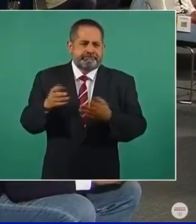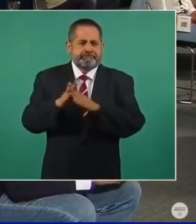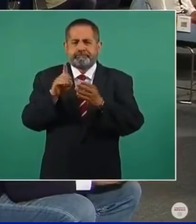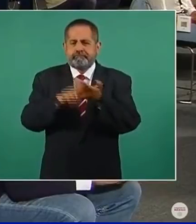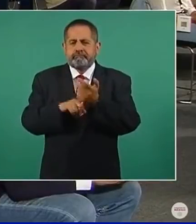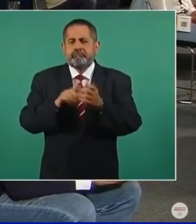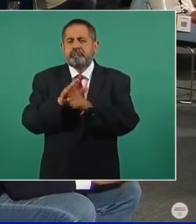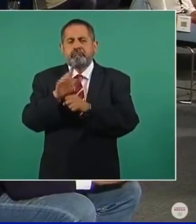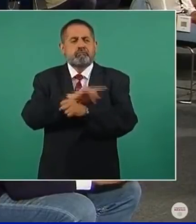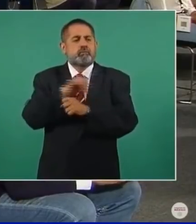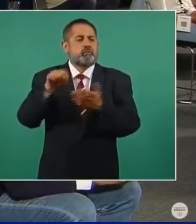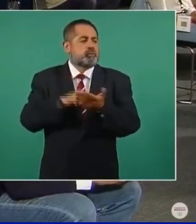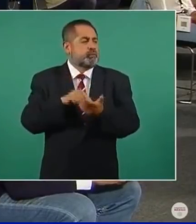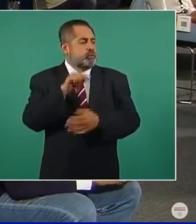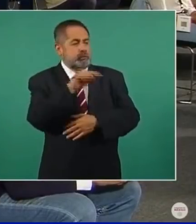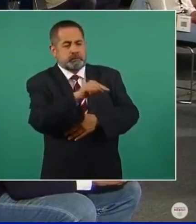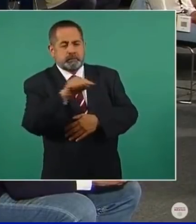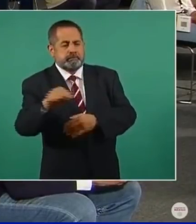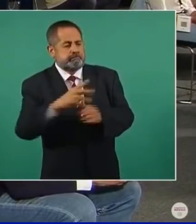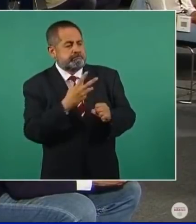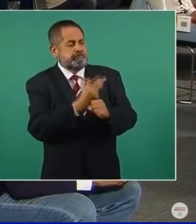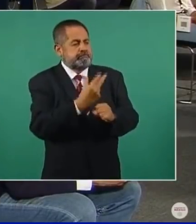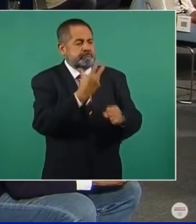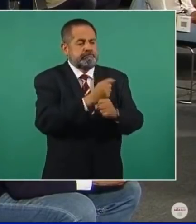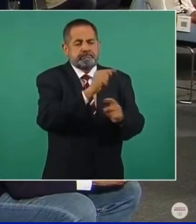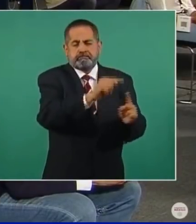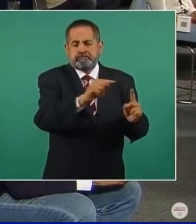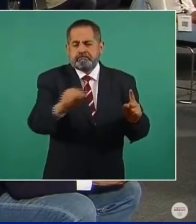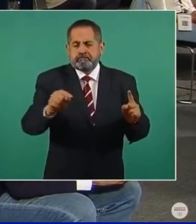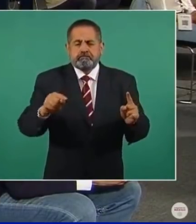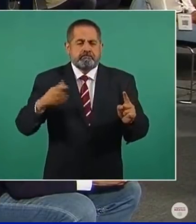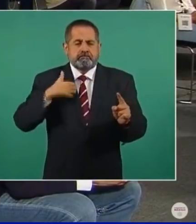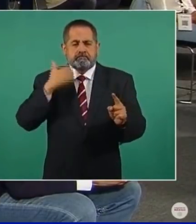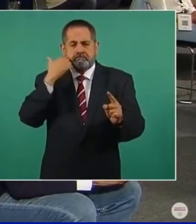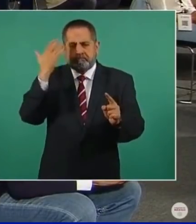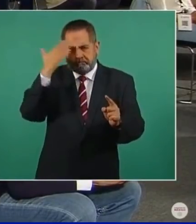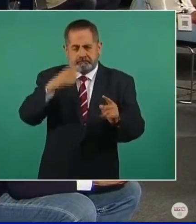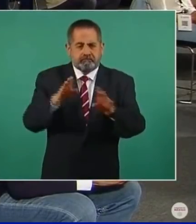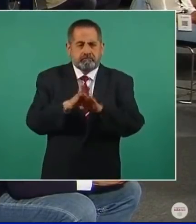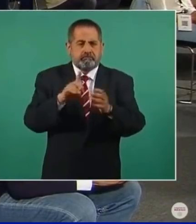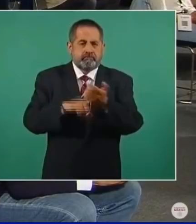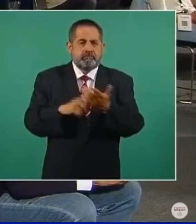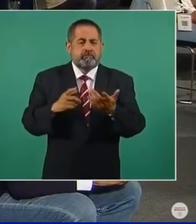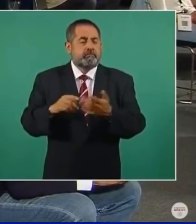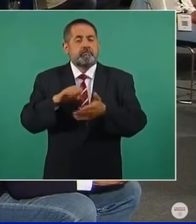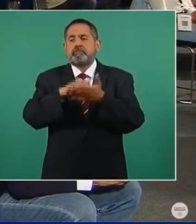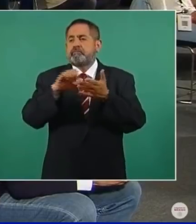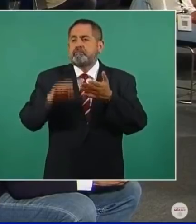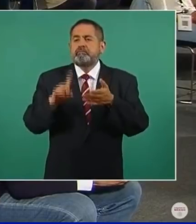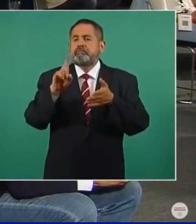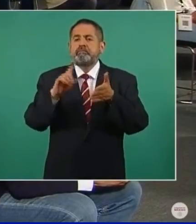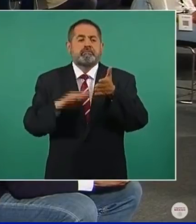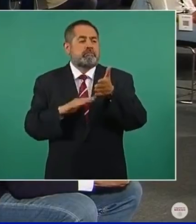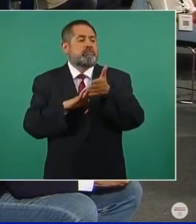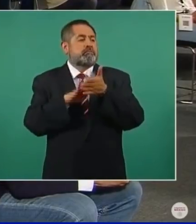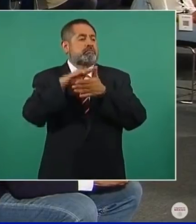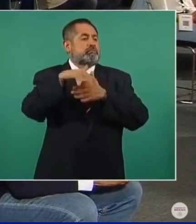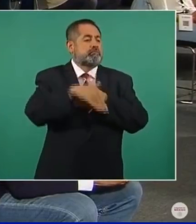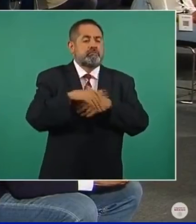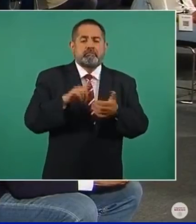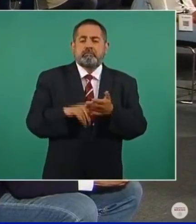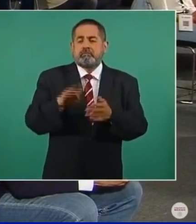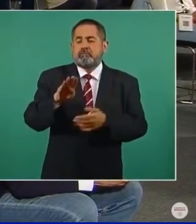las plantas que se van a… me gustaría saber si la presa de La